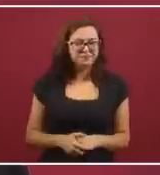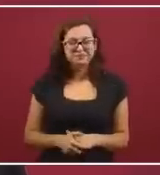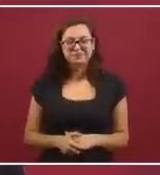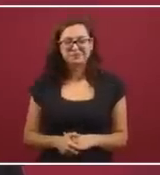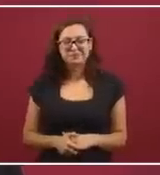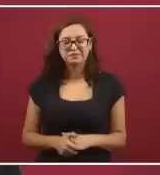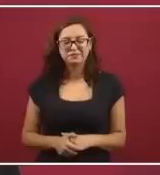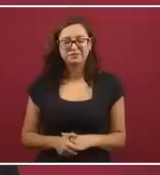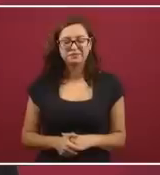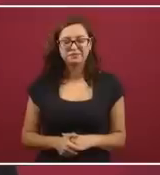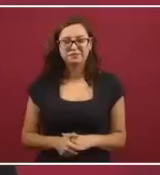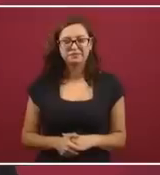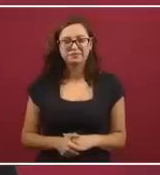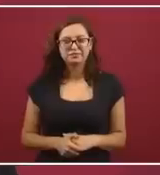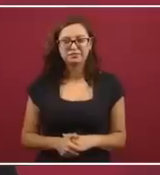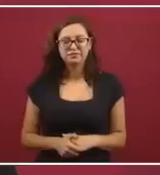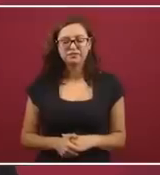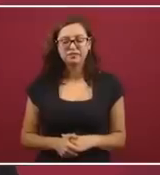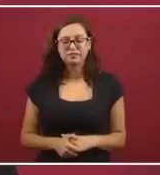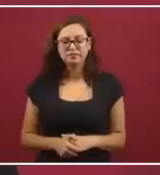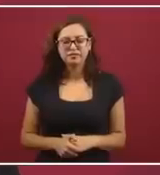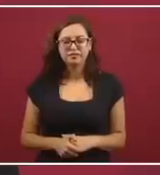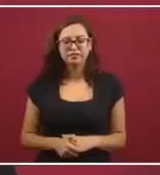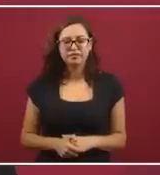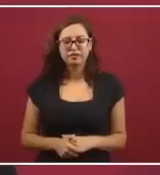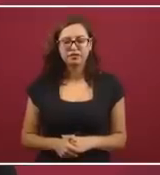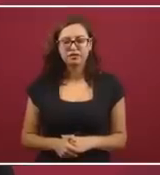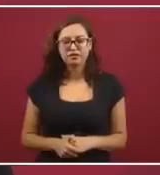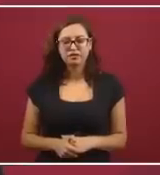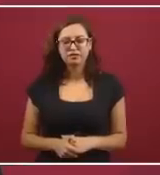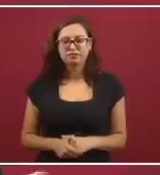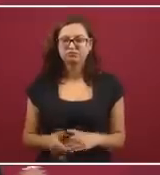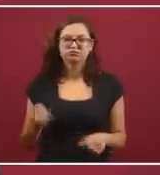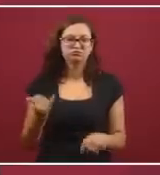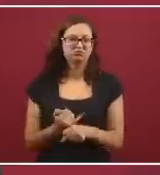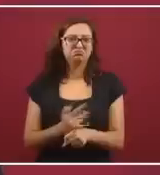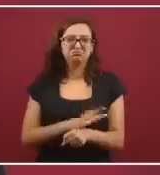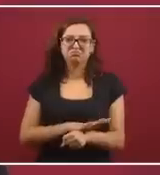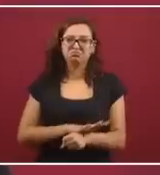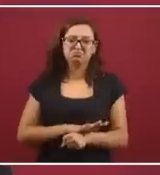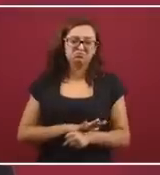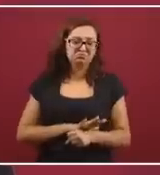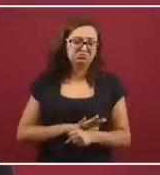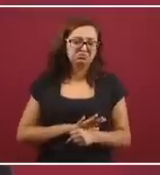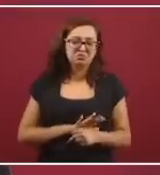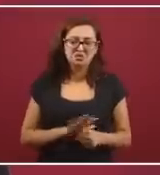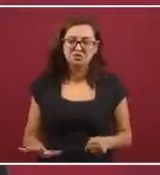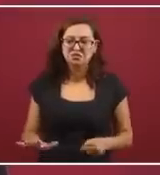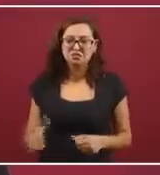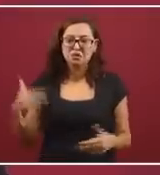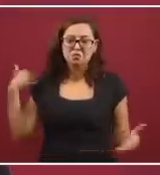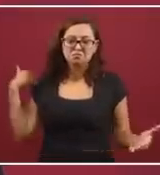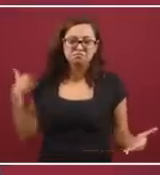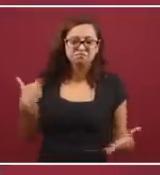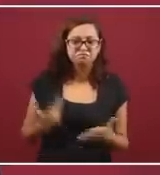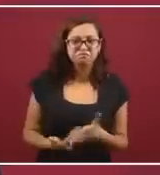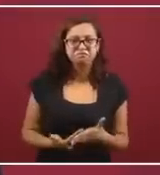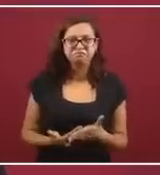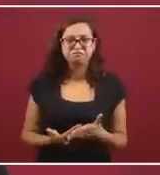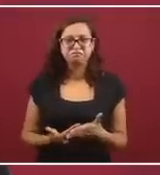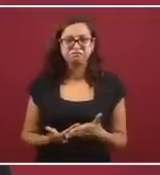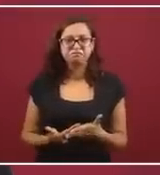no es posible que no hayan hecho nada para